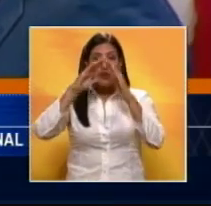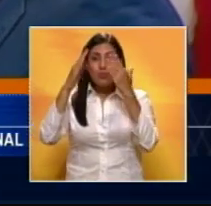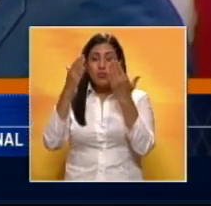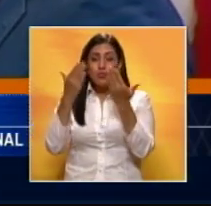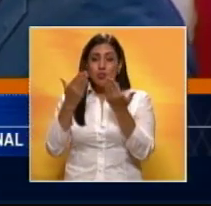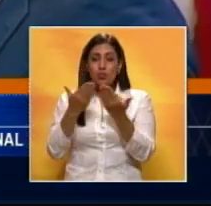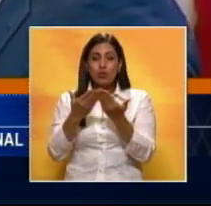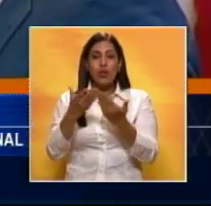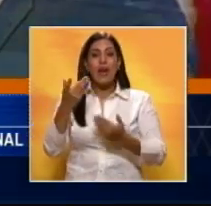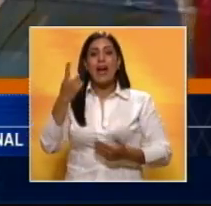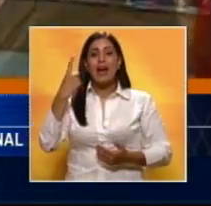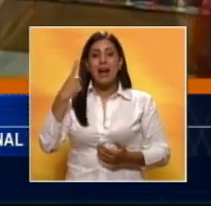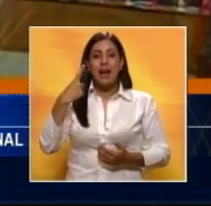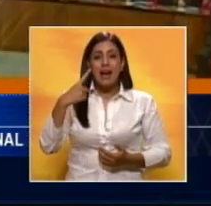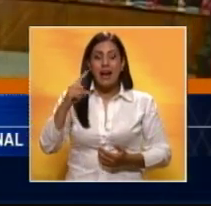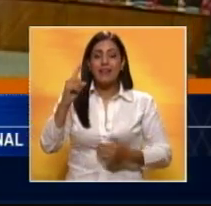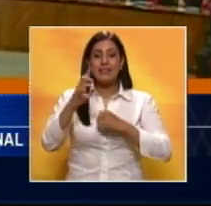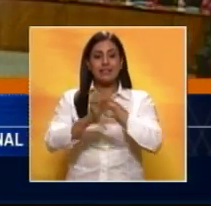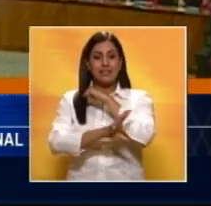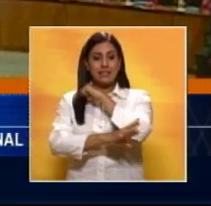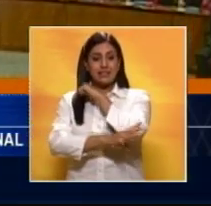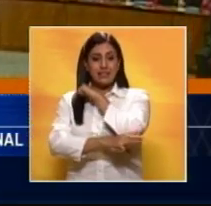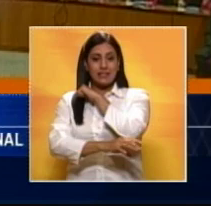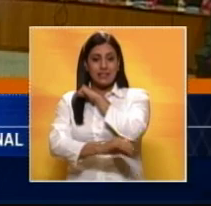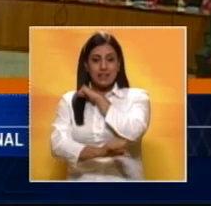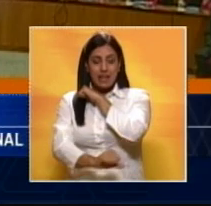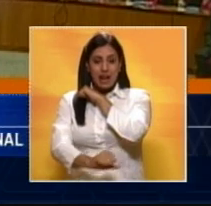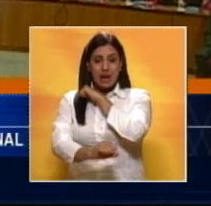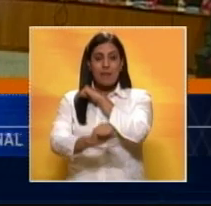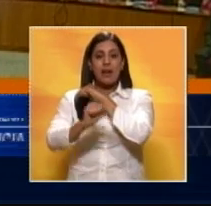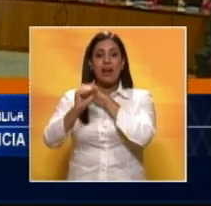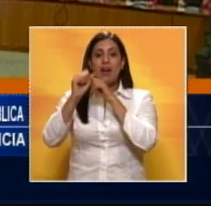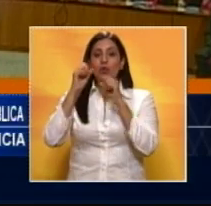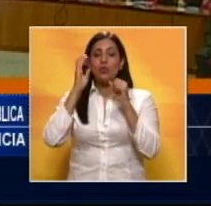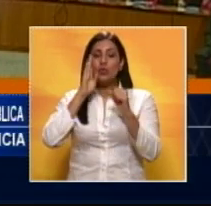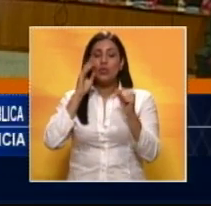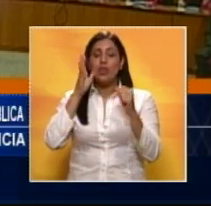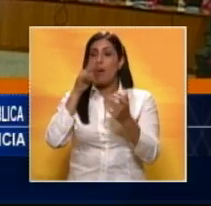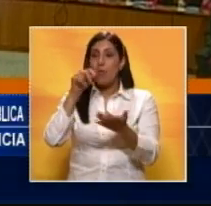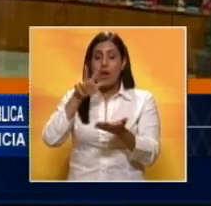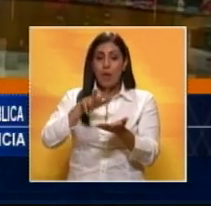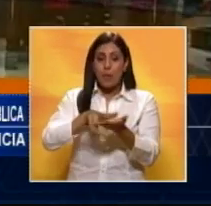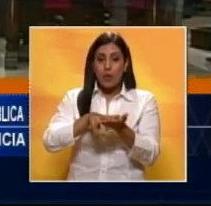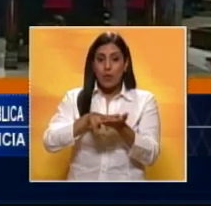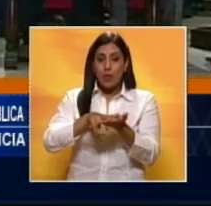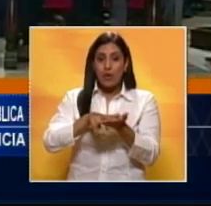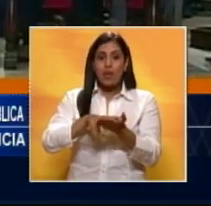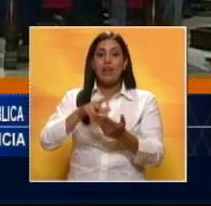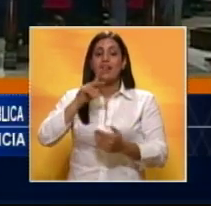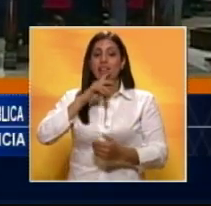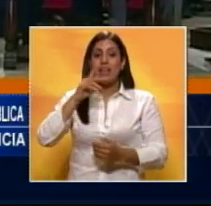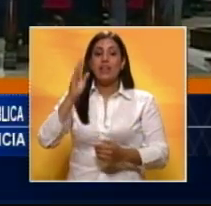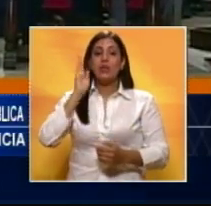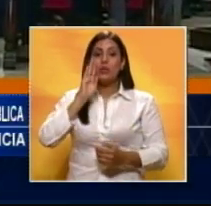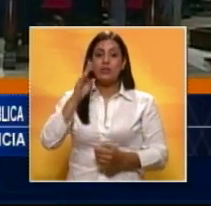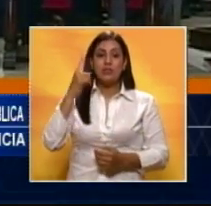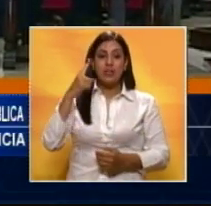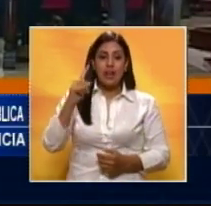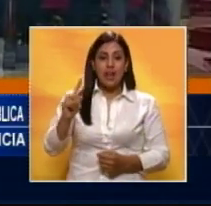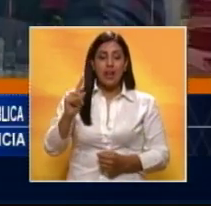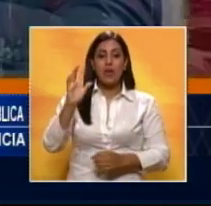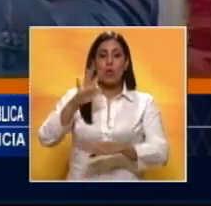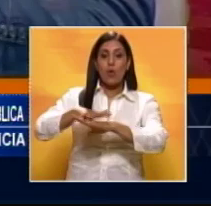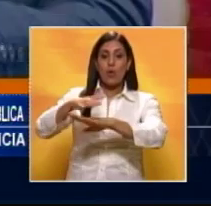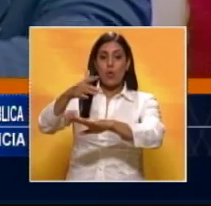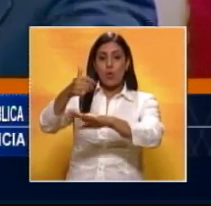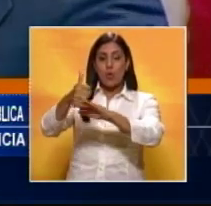mundo que hubo irregularidades al extremo de que no fue aprobado, tuvo el tupé de